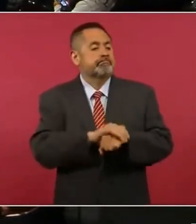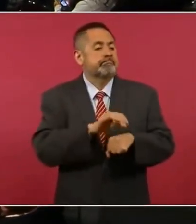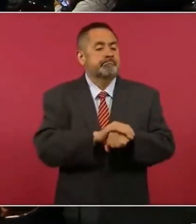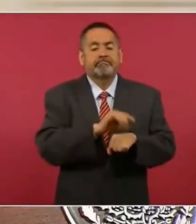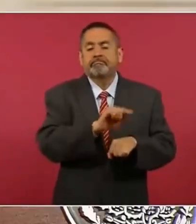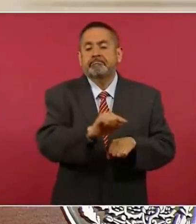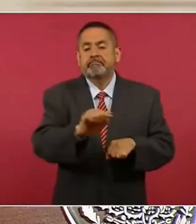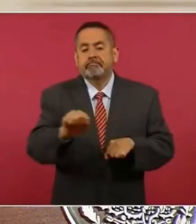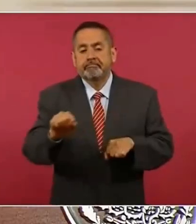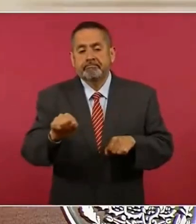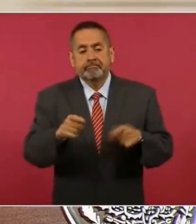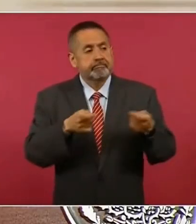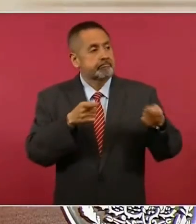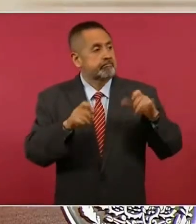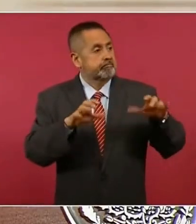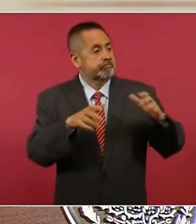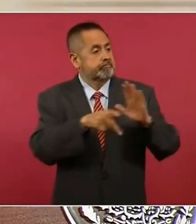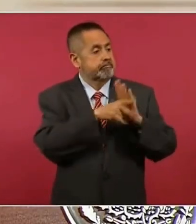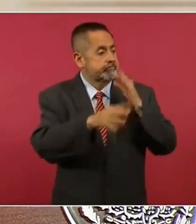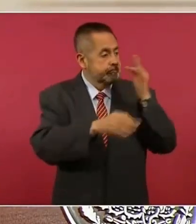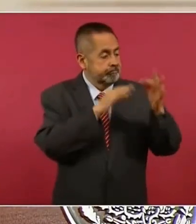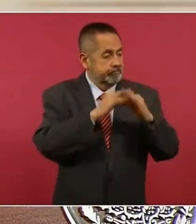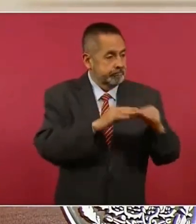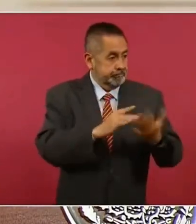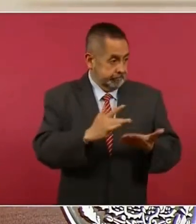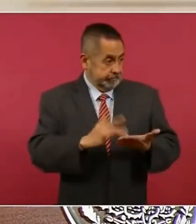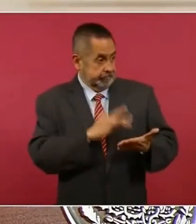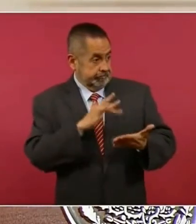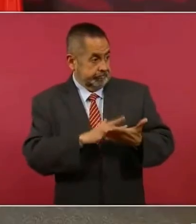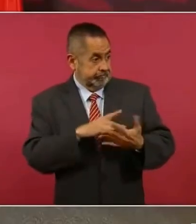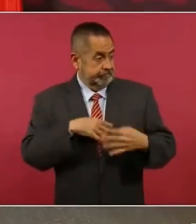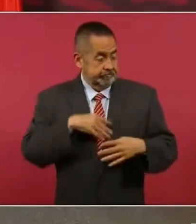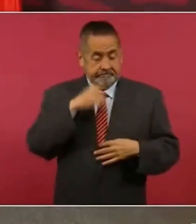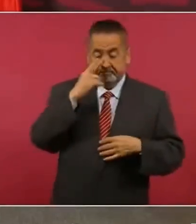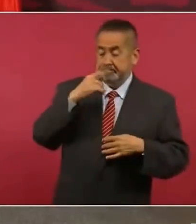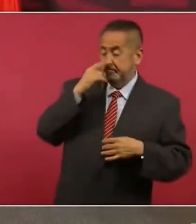de los que manejan los medios de información,